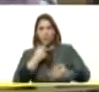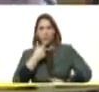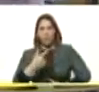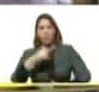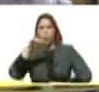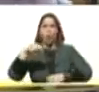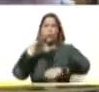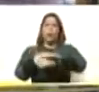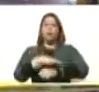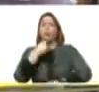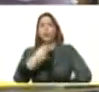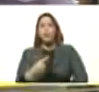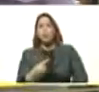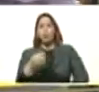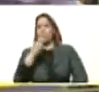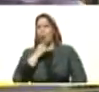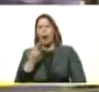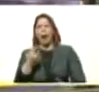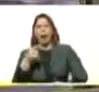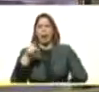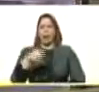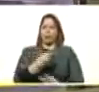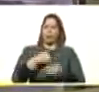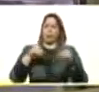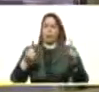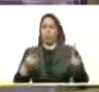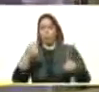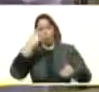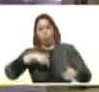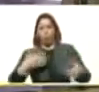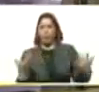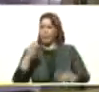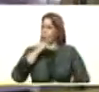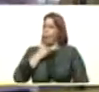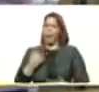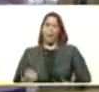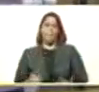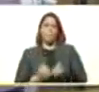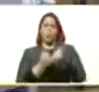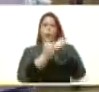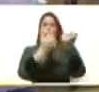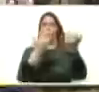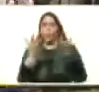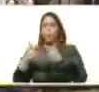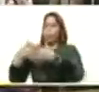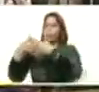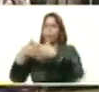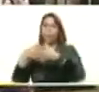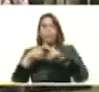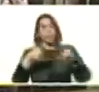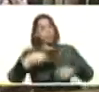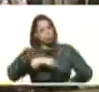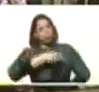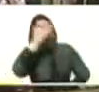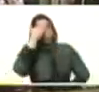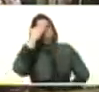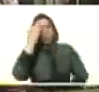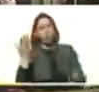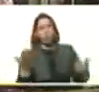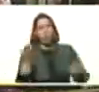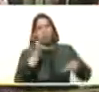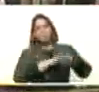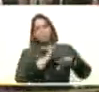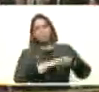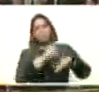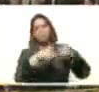él no estaba para eso, que él era un demócrata, que no estaba empujado por Estados Unidos, pero ya nosotros sabíamos que era lo que iba a